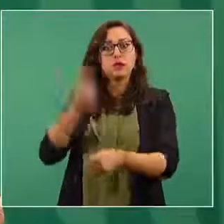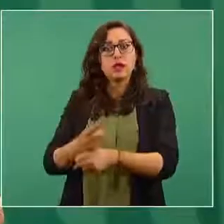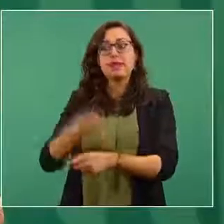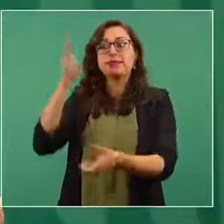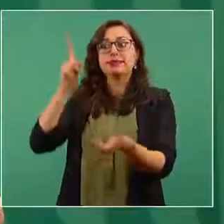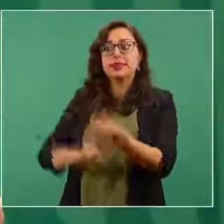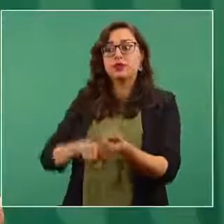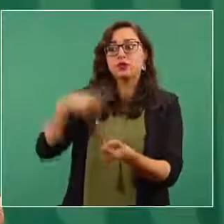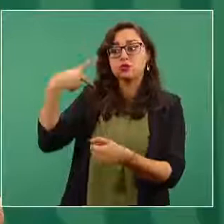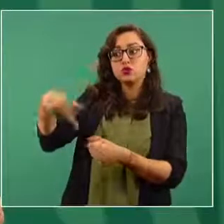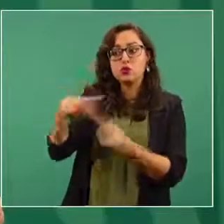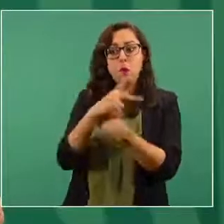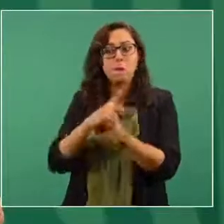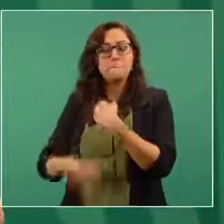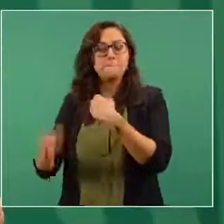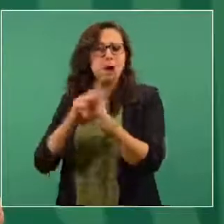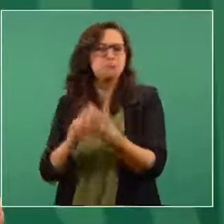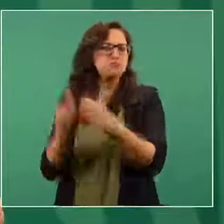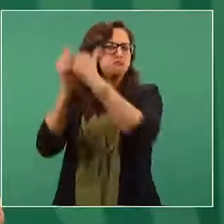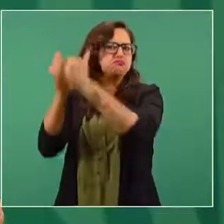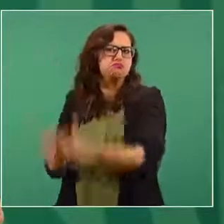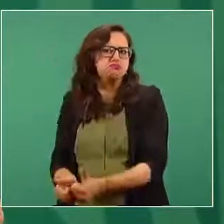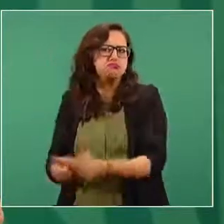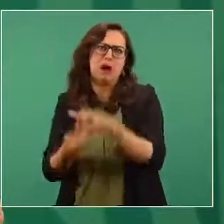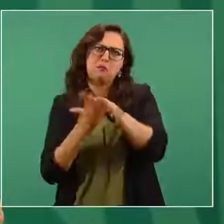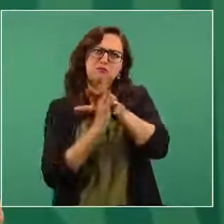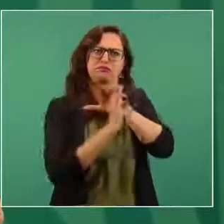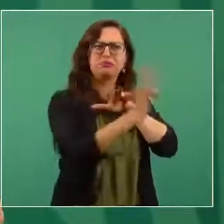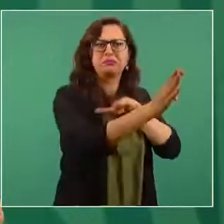que no se vea obligada a emigrar.